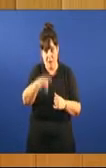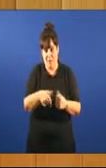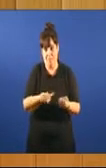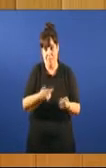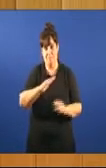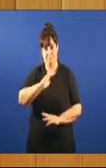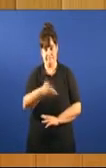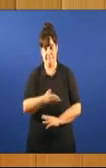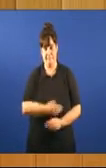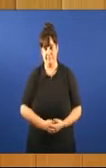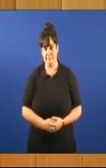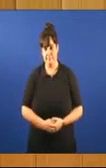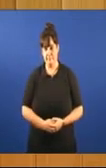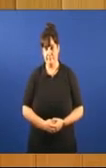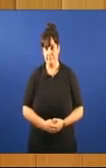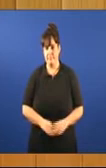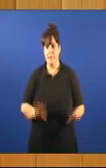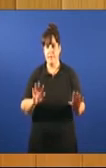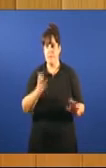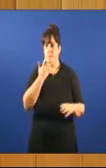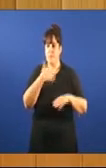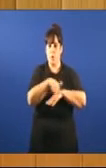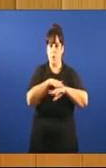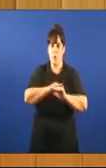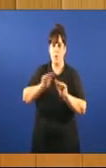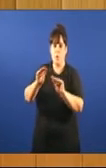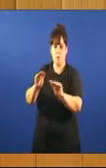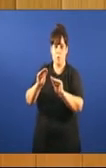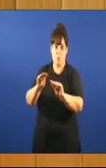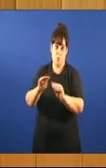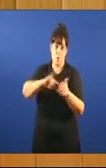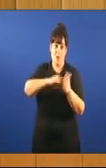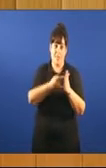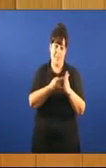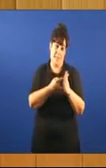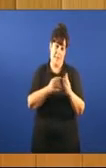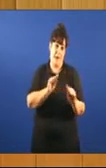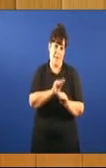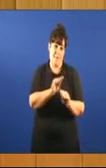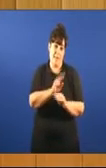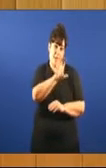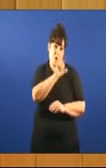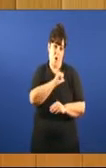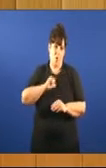números. O seu goberno asinou unha reforma do sistema de financiación autonómica